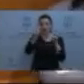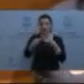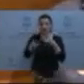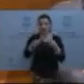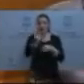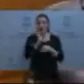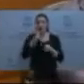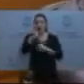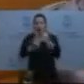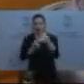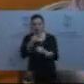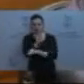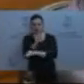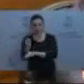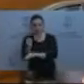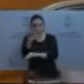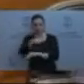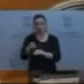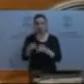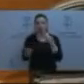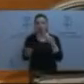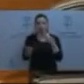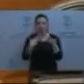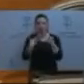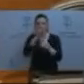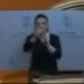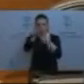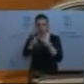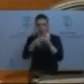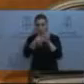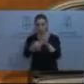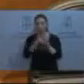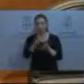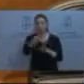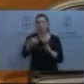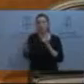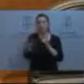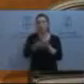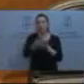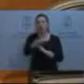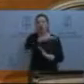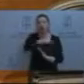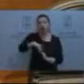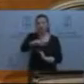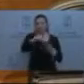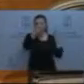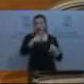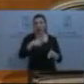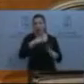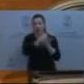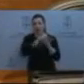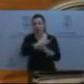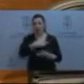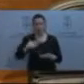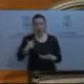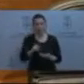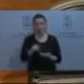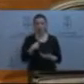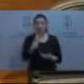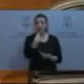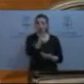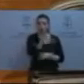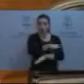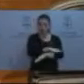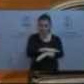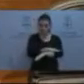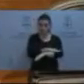negociación presupuestaria. Por lo tanto, claro que lo conocemos. Pero también hay que hablar de esas zonas de las que usted no quiere hablar y donde le digo que a su Gobierno